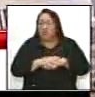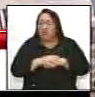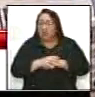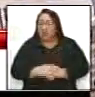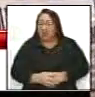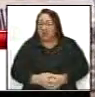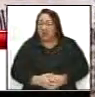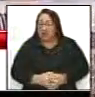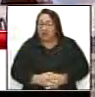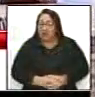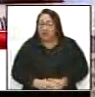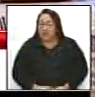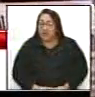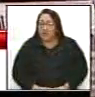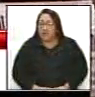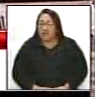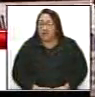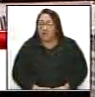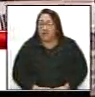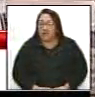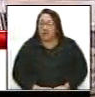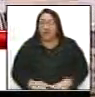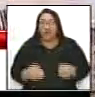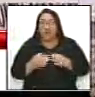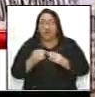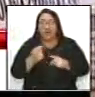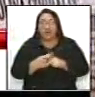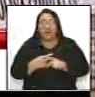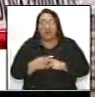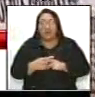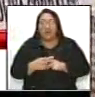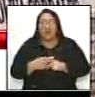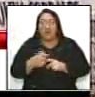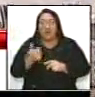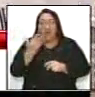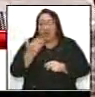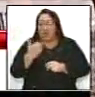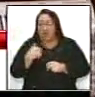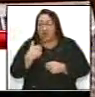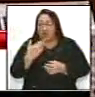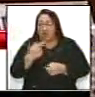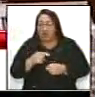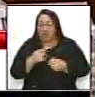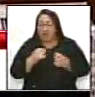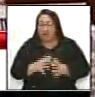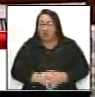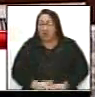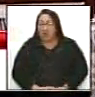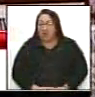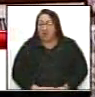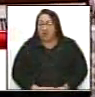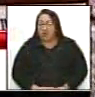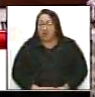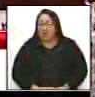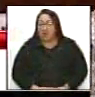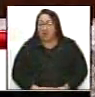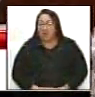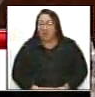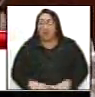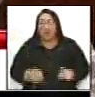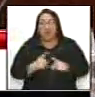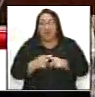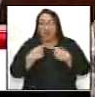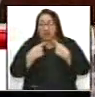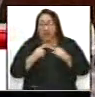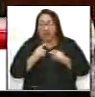incursión en la casa del expresidente Alan García. Así que me espero ya esa información. Pero tenía que poner en